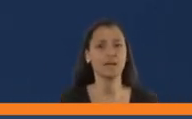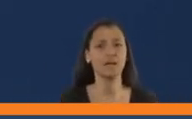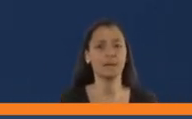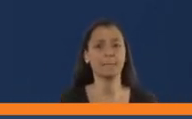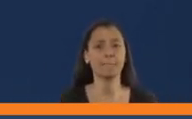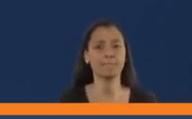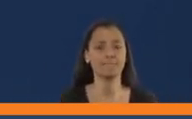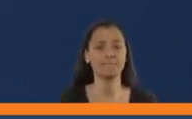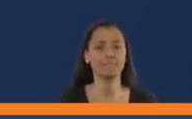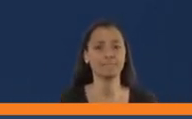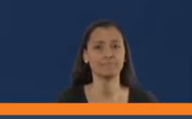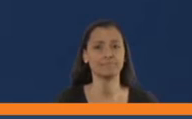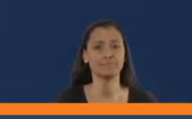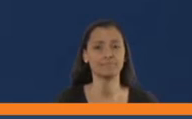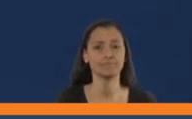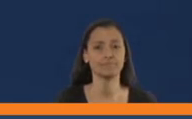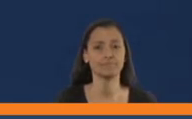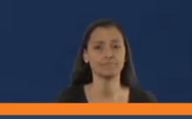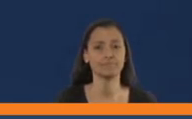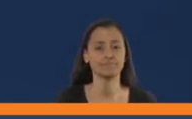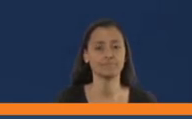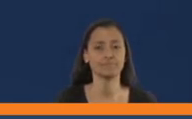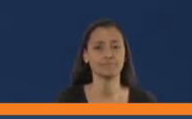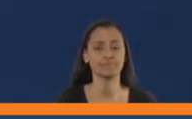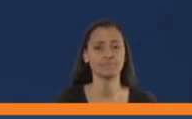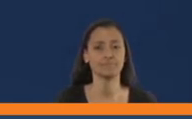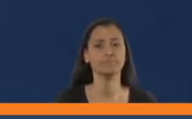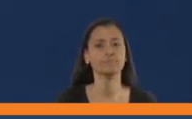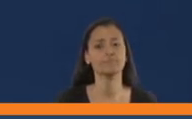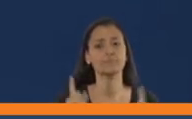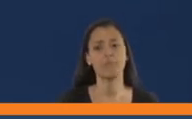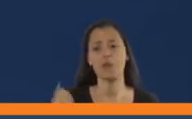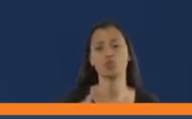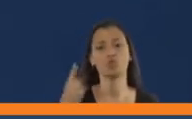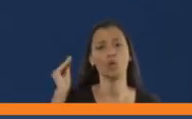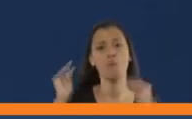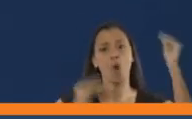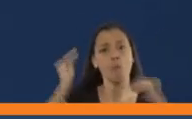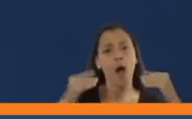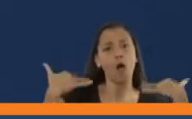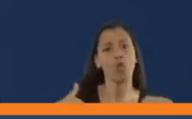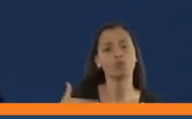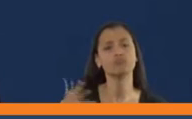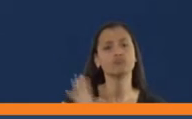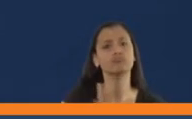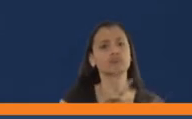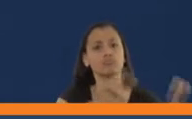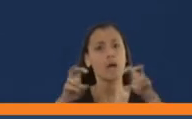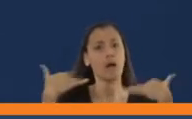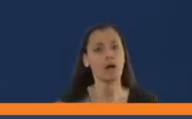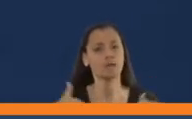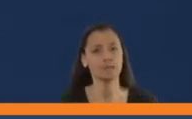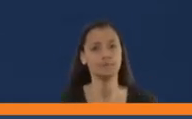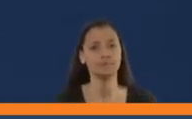tenemos miradas distintas pero compartimos preocupaciones semejantes en este presente tan complejo